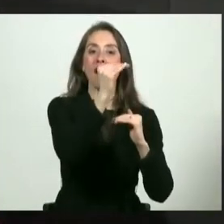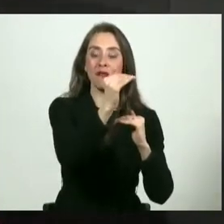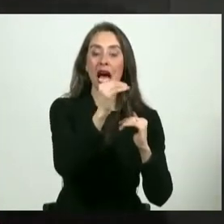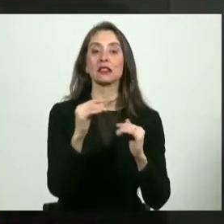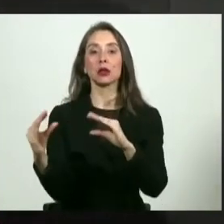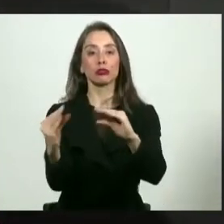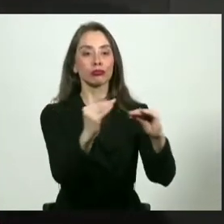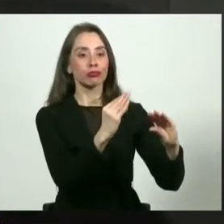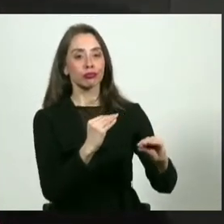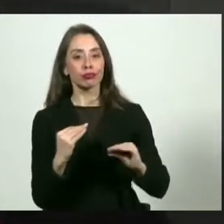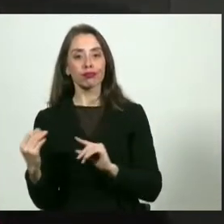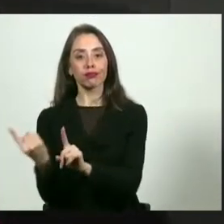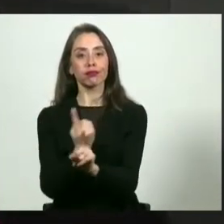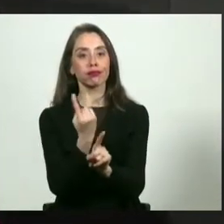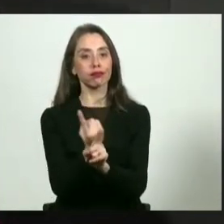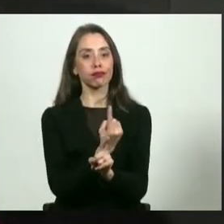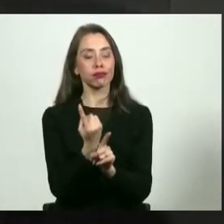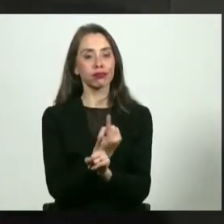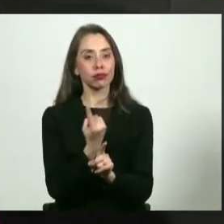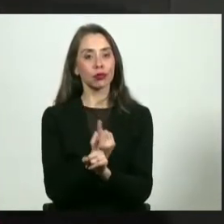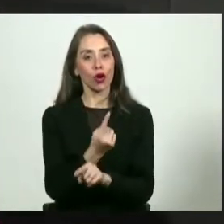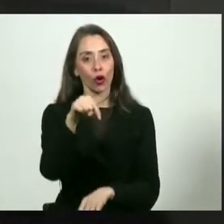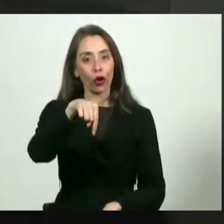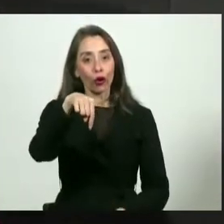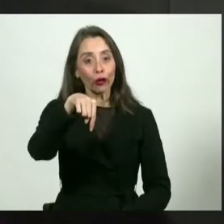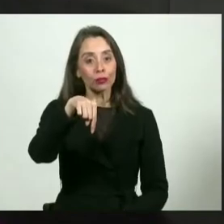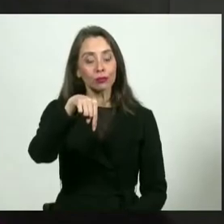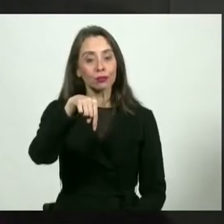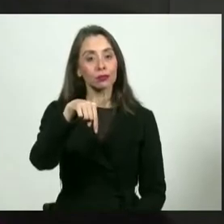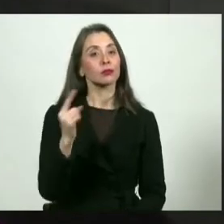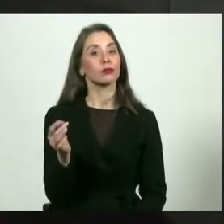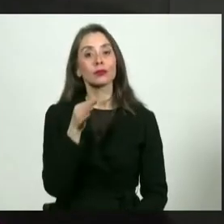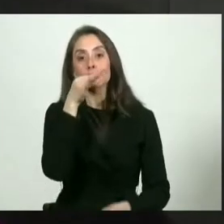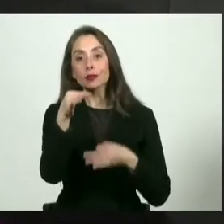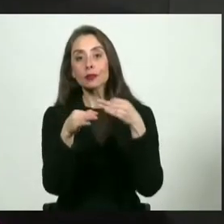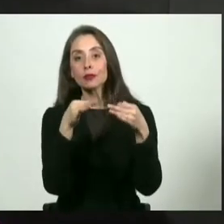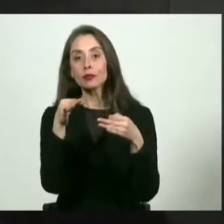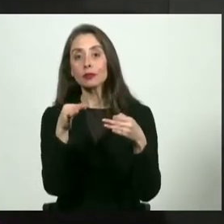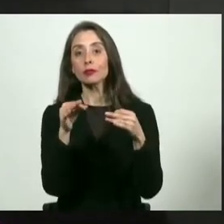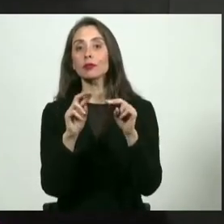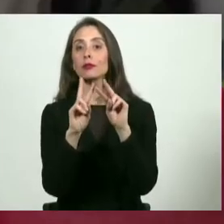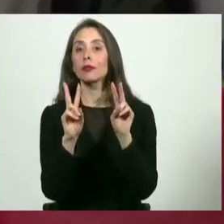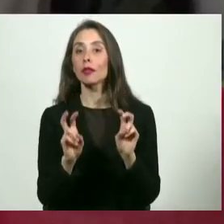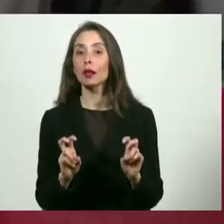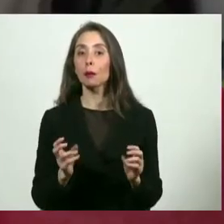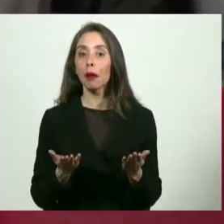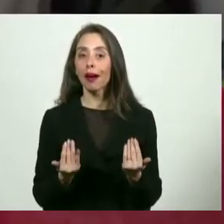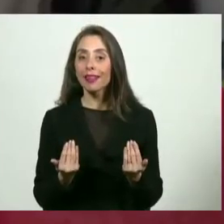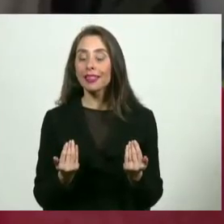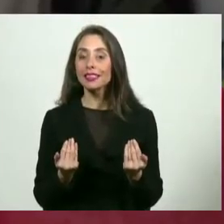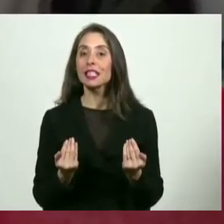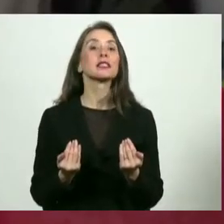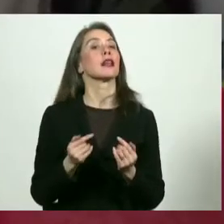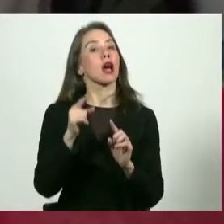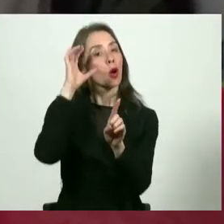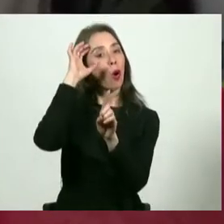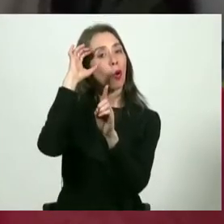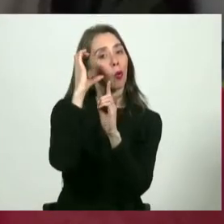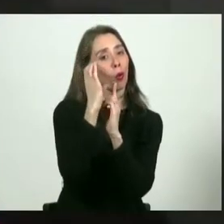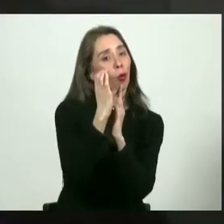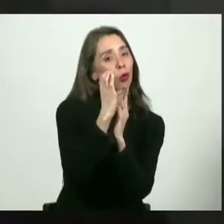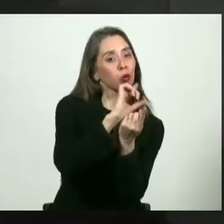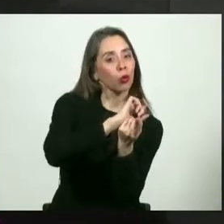las conversaciones que se han tenido en el día de hoy se ha destacado el tema del necesario avance cultural hacia